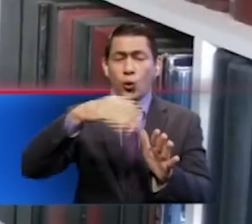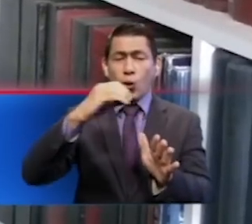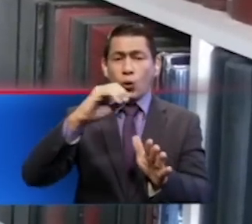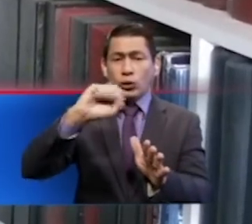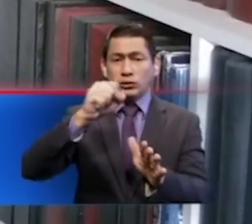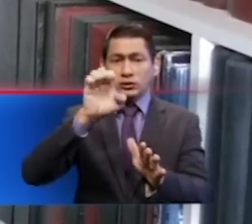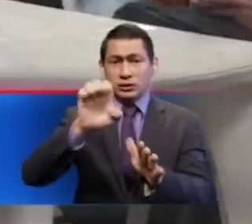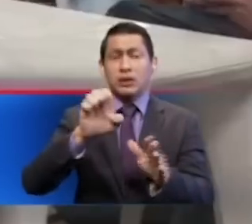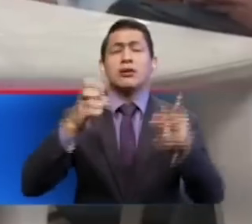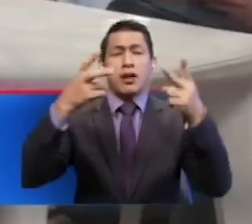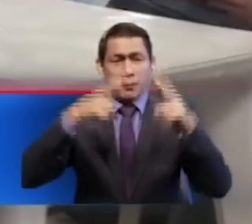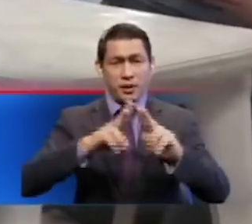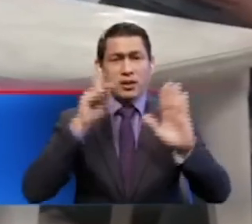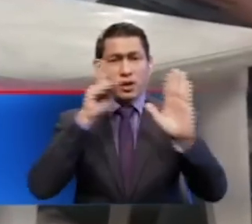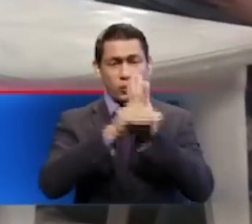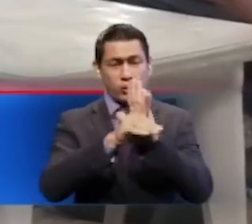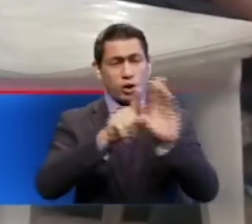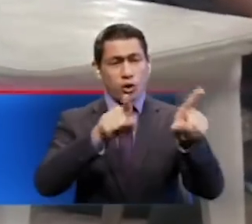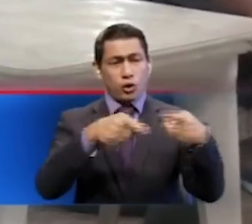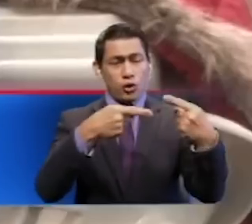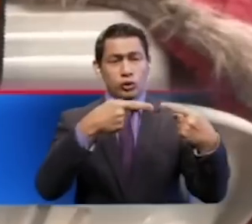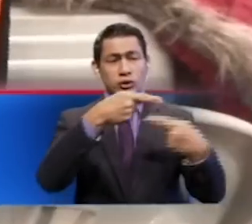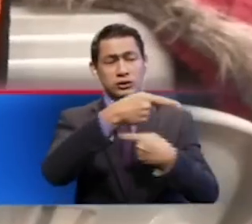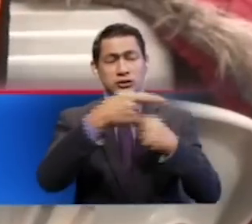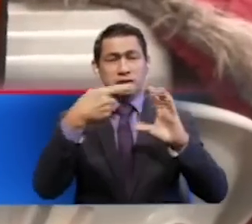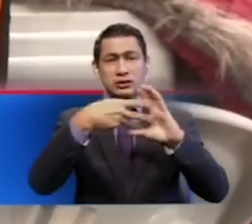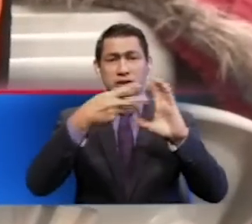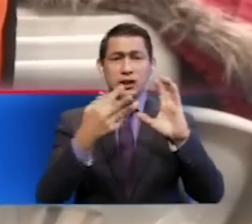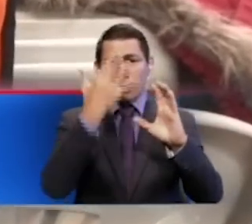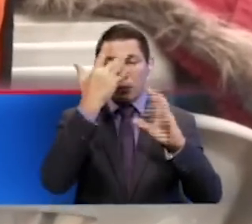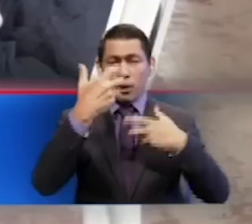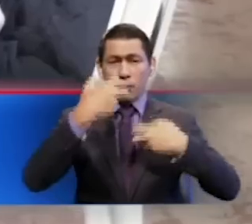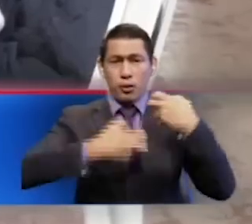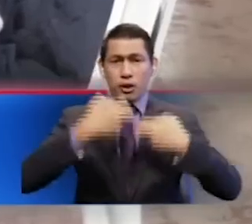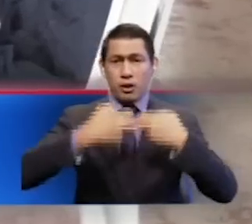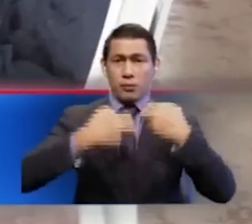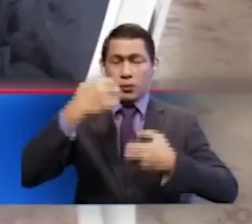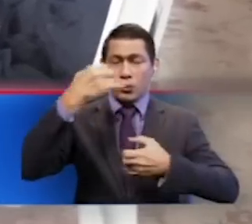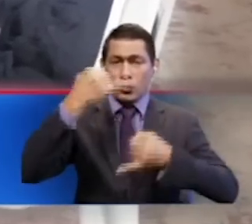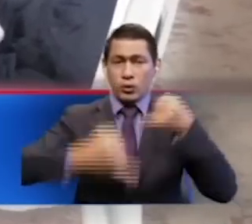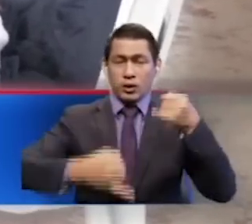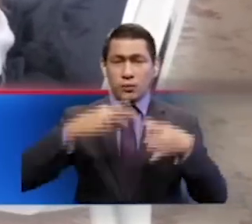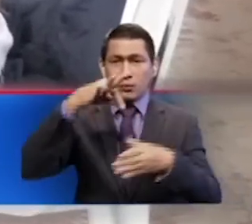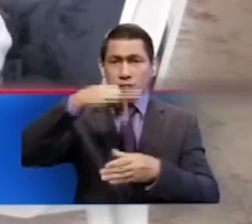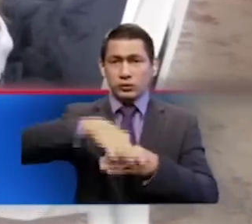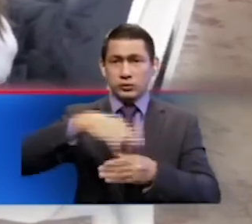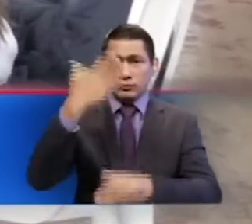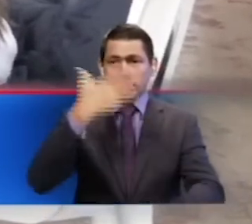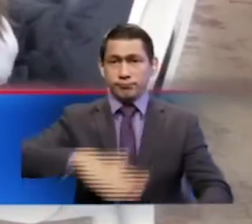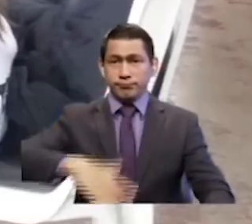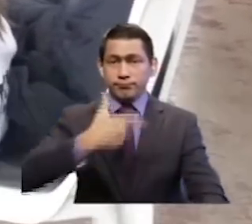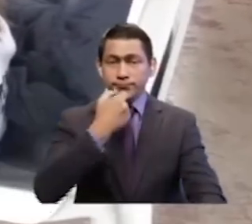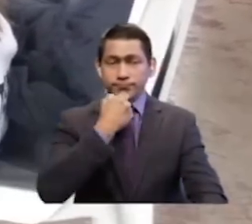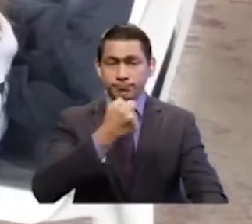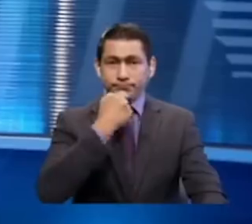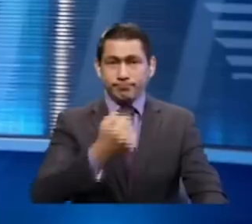casos, acusan al CNE de irregularidades en las últimas elecciones. Juan Pablo Ruiz, TC Televisión.